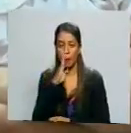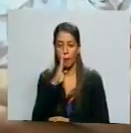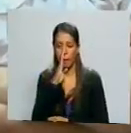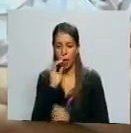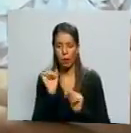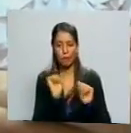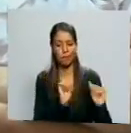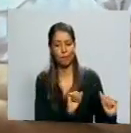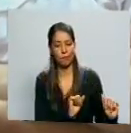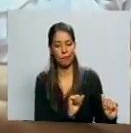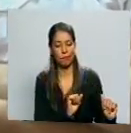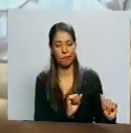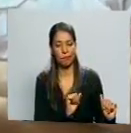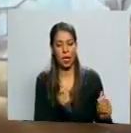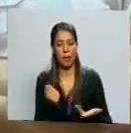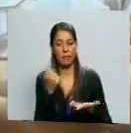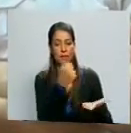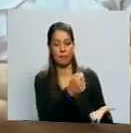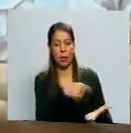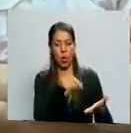rescindido contratos de